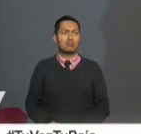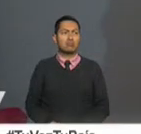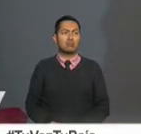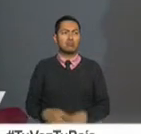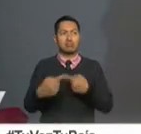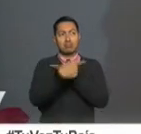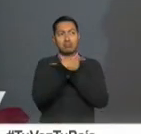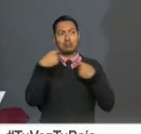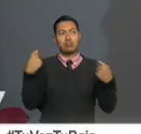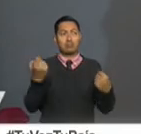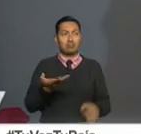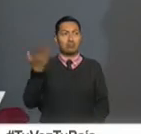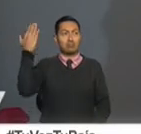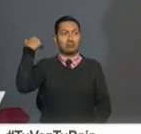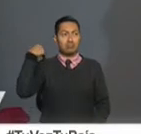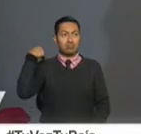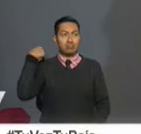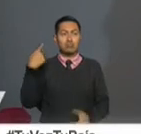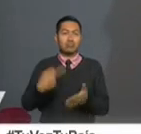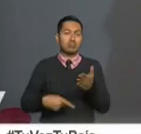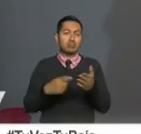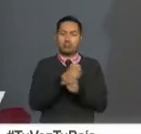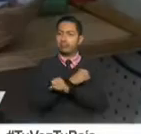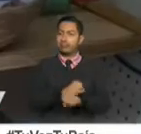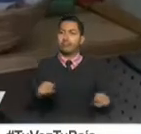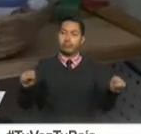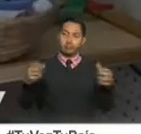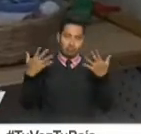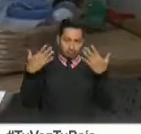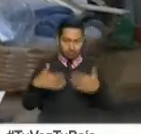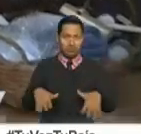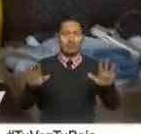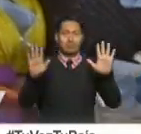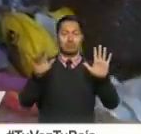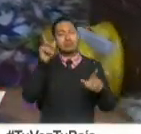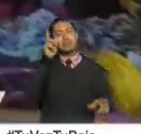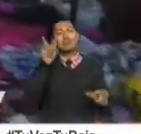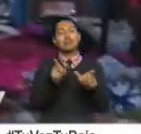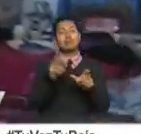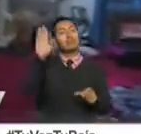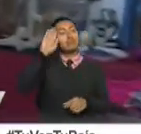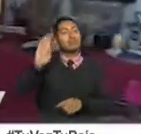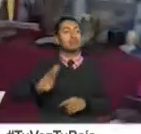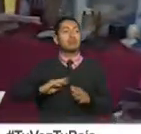marzo pasado consiguió lo que parecía imposible, que la Fiscalía de Río aprobara una